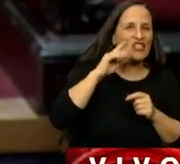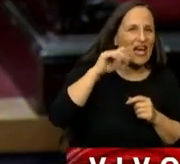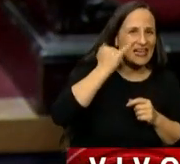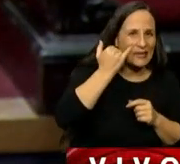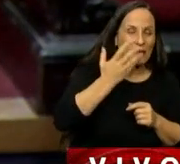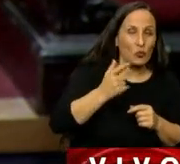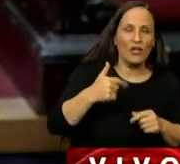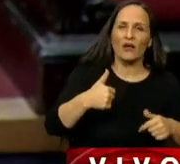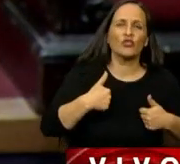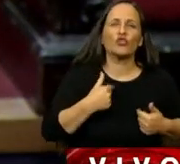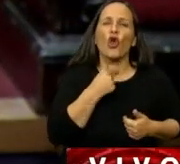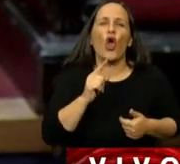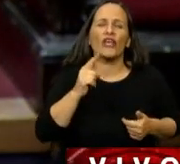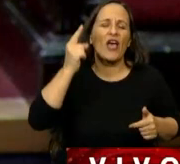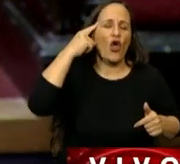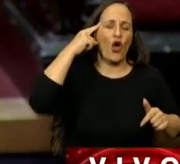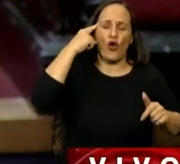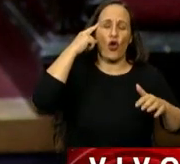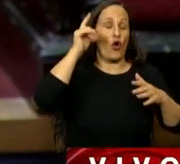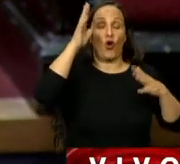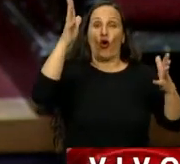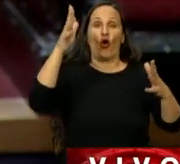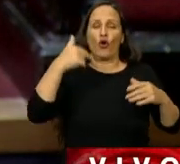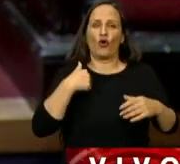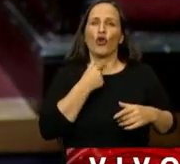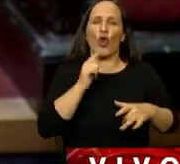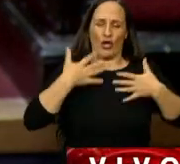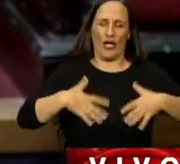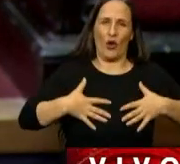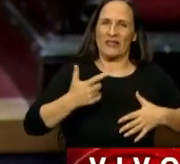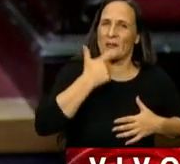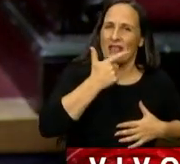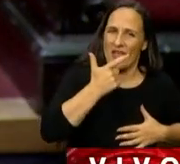Yo no quiero volverme tan loco. Yo no quiero vestirme de